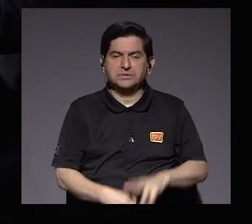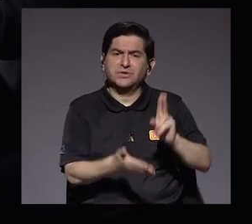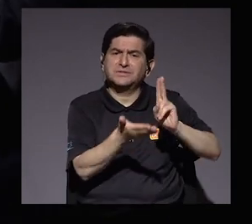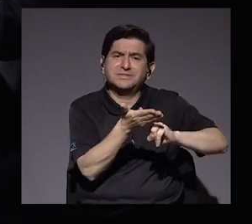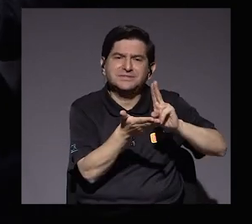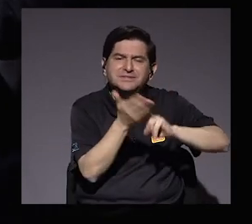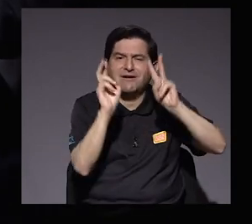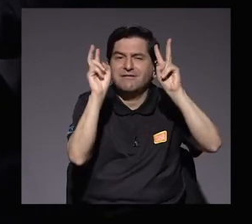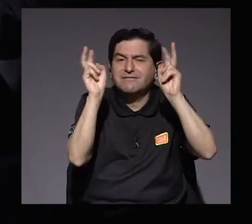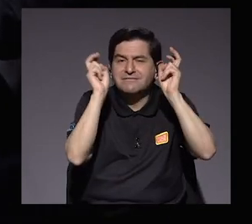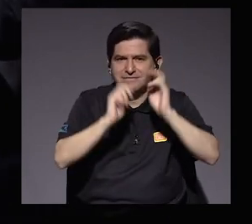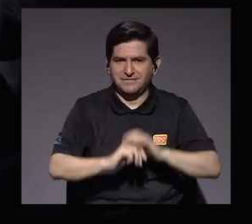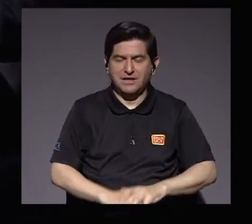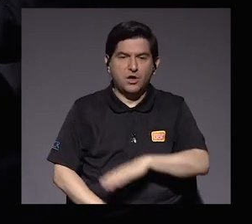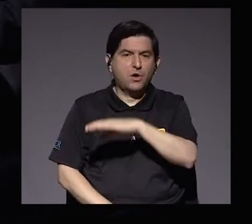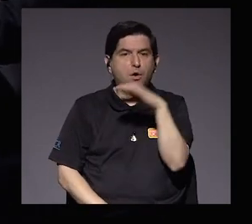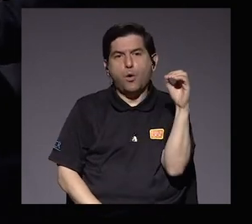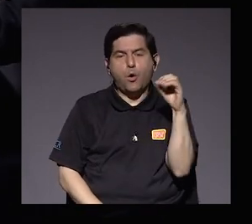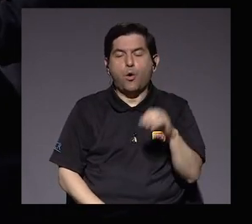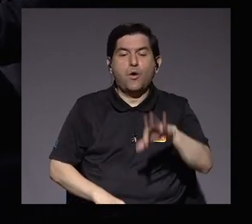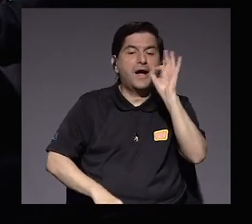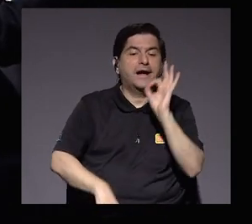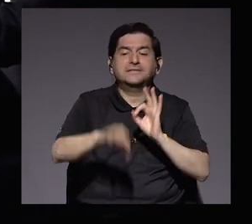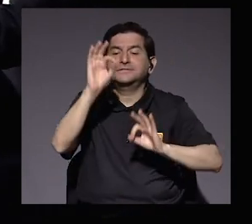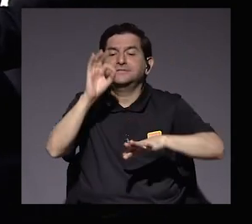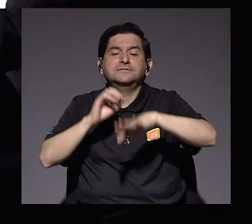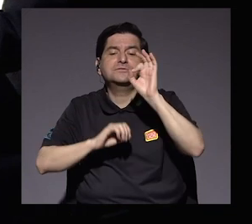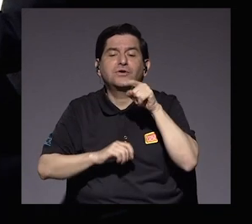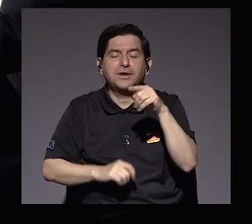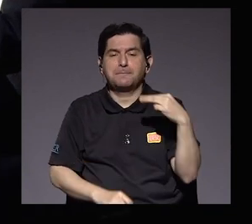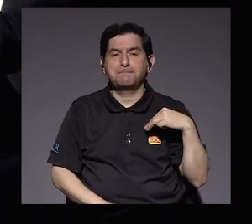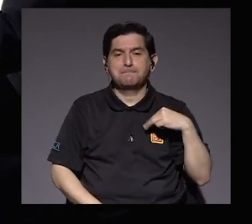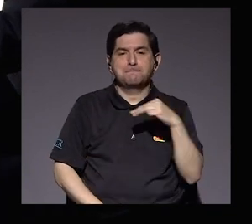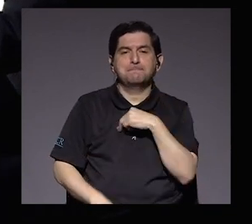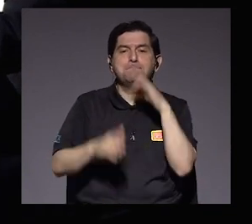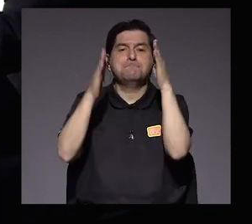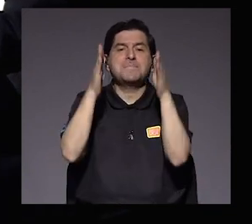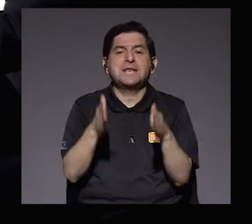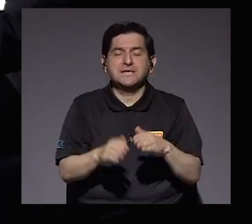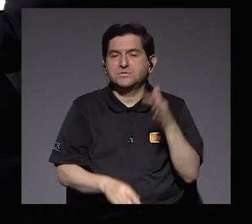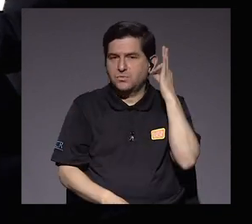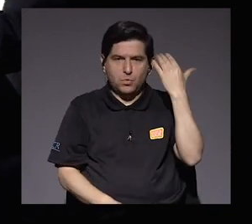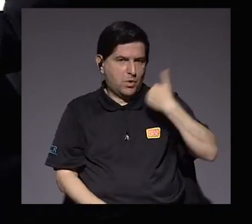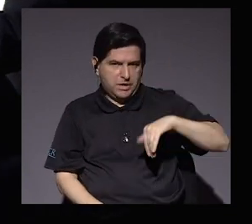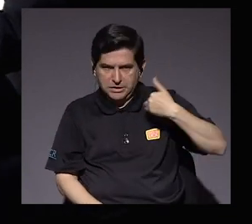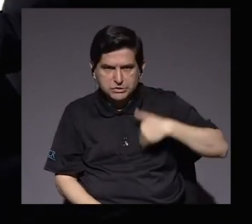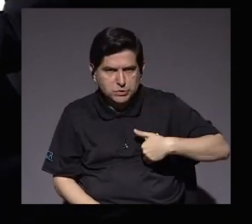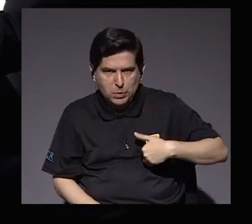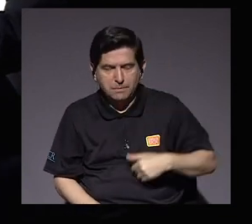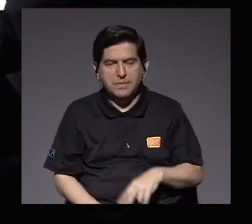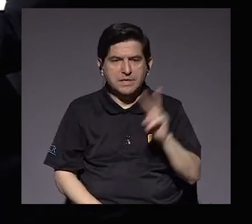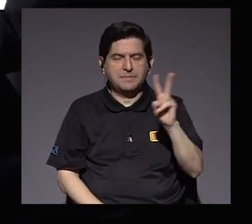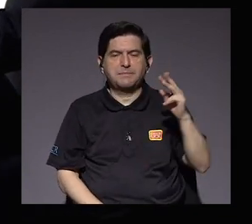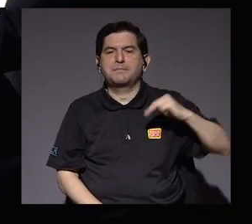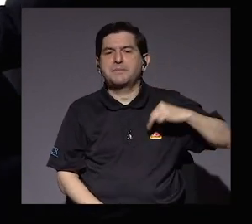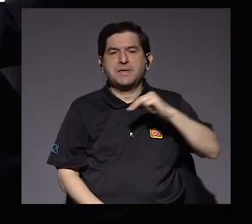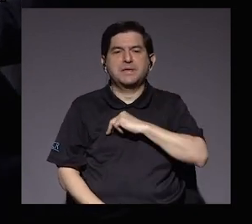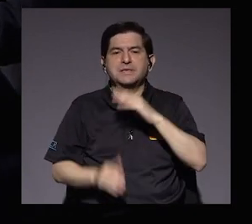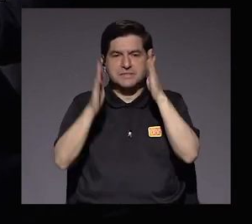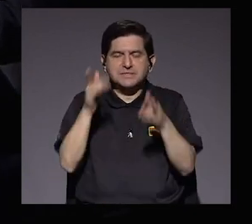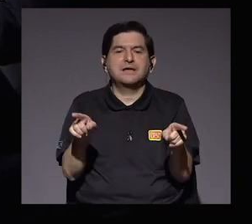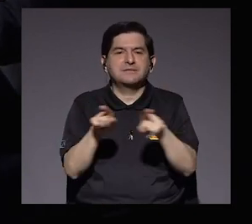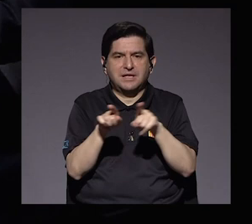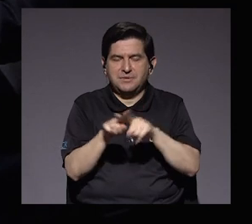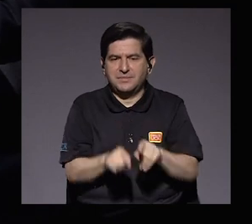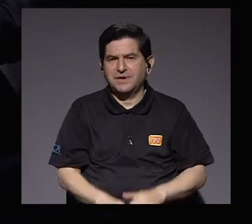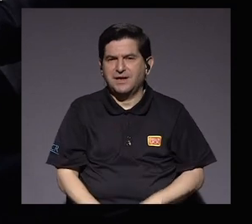contrataciones, por decirlo de alguna manera, o las selecciones de esos ministros y ministras, viceministros también en algunos casos, no